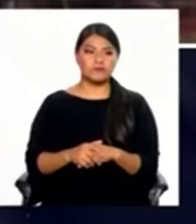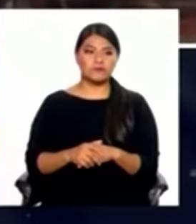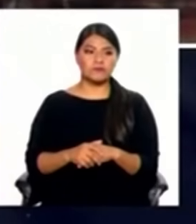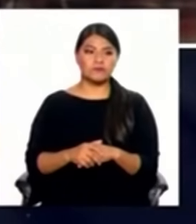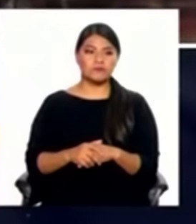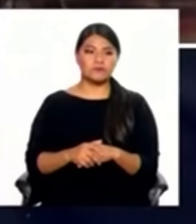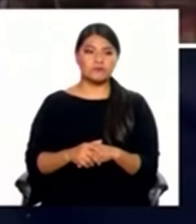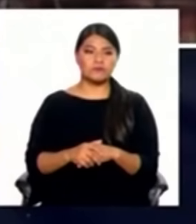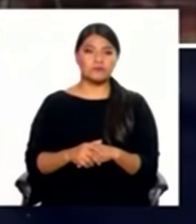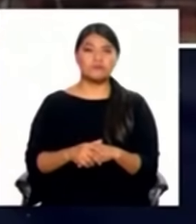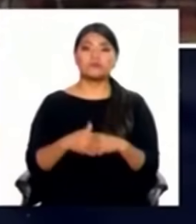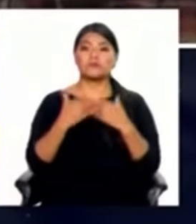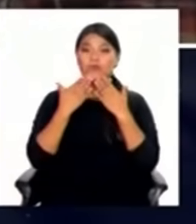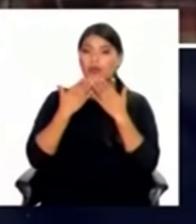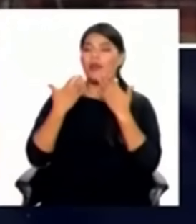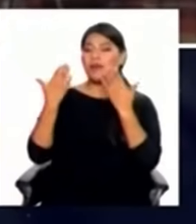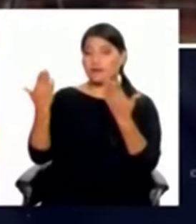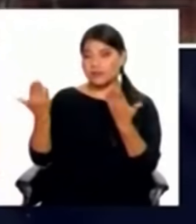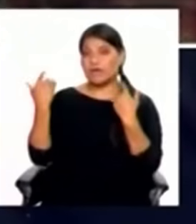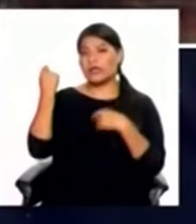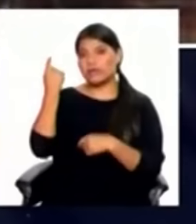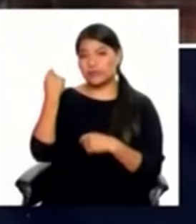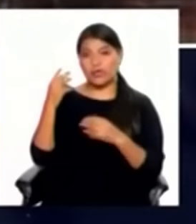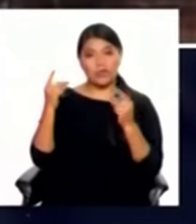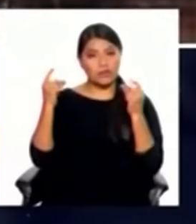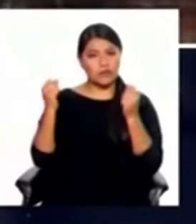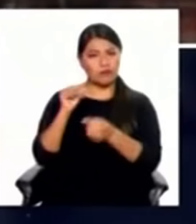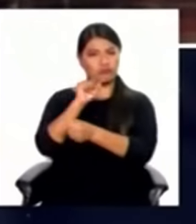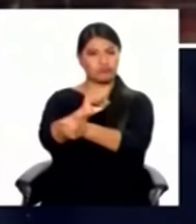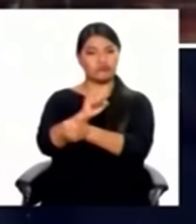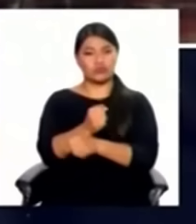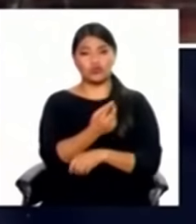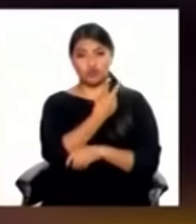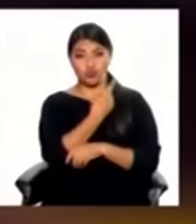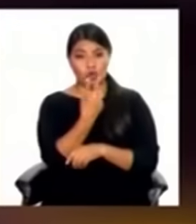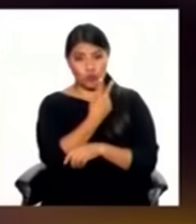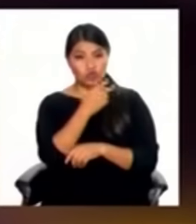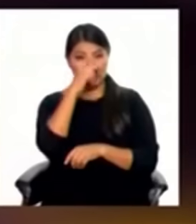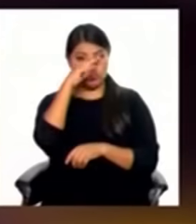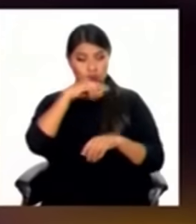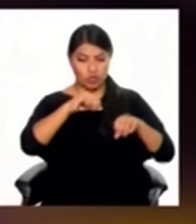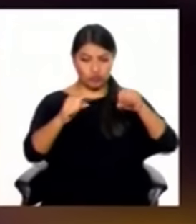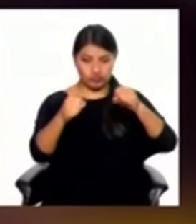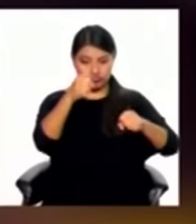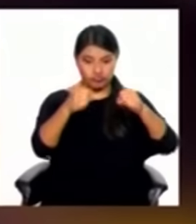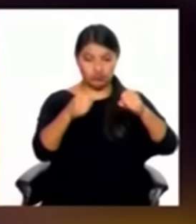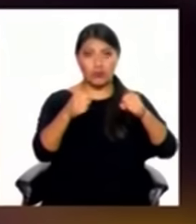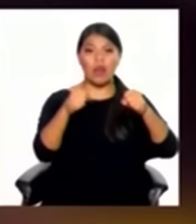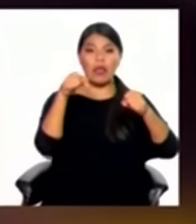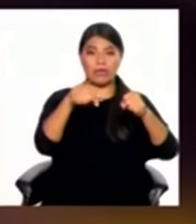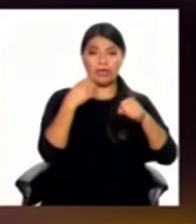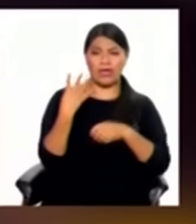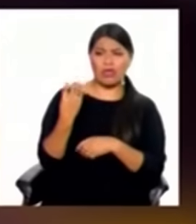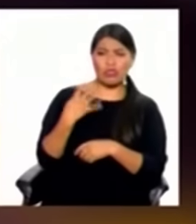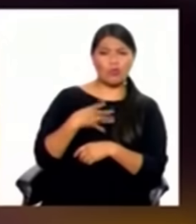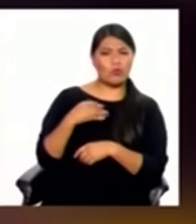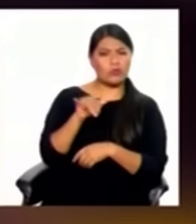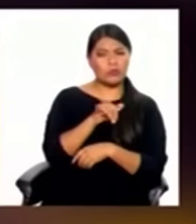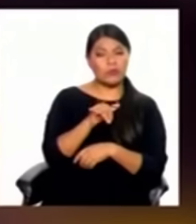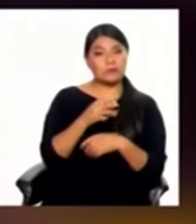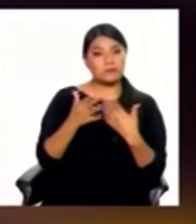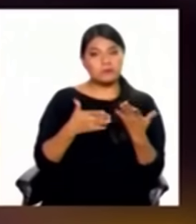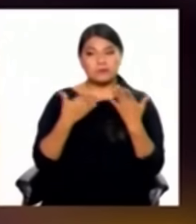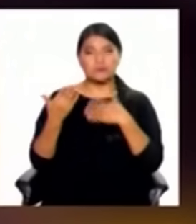qué bueno, señor Reyes, que rápidamente se haya procedido con la intervención de estos dos menores de edad, apenas 14 años, okay. Y una vez más son